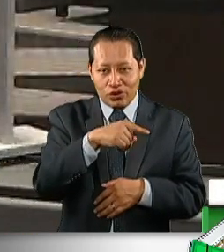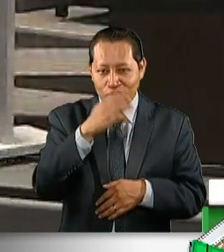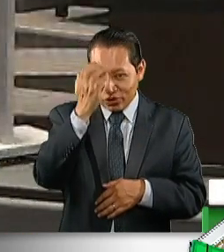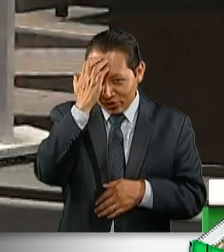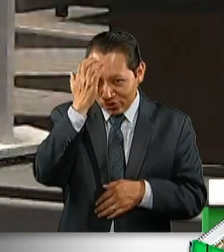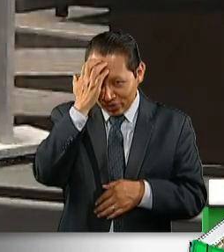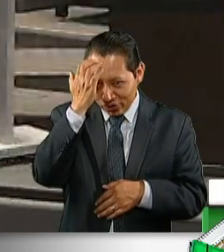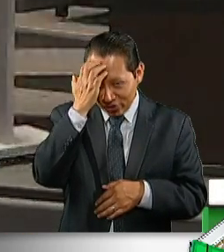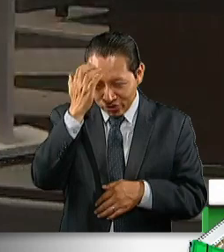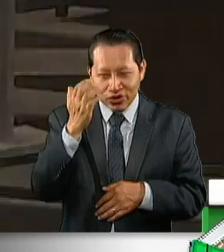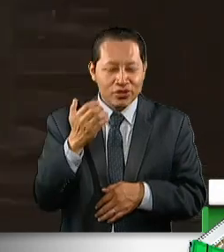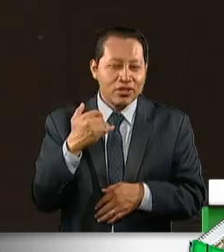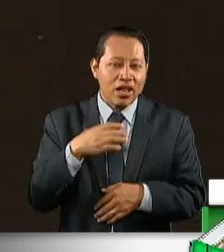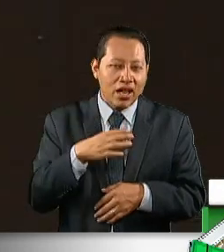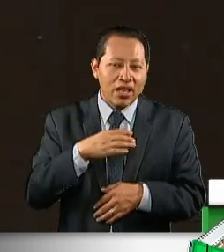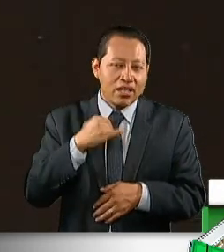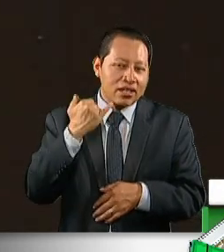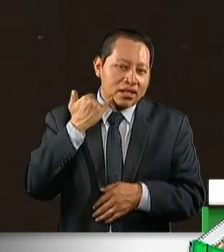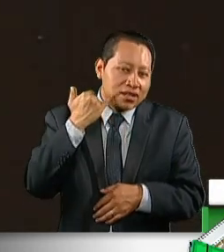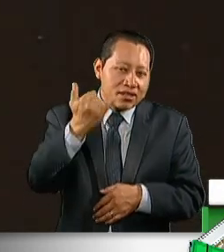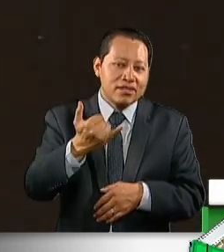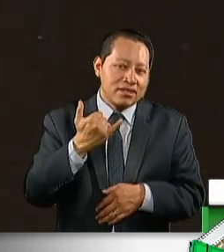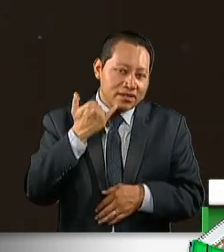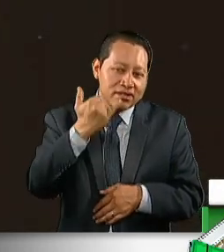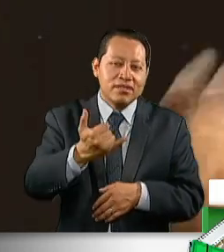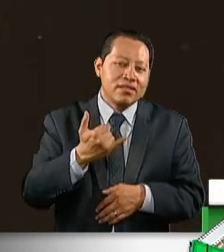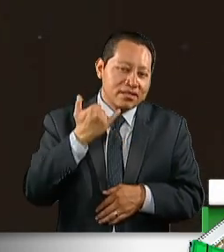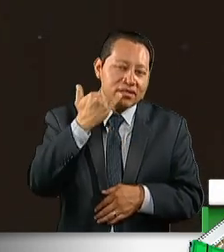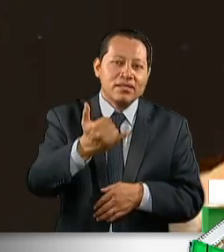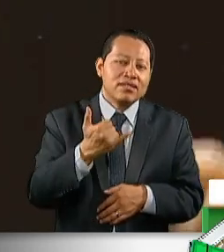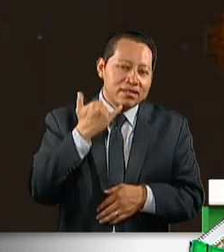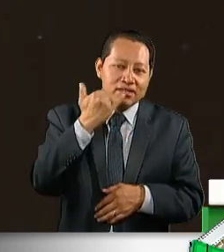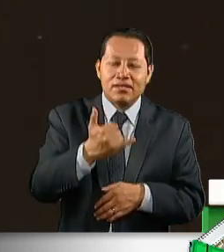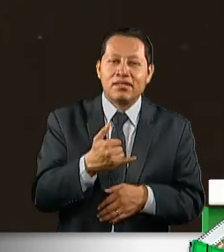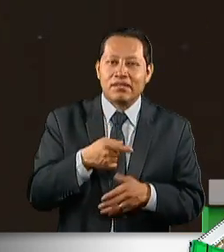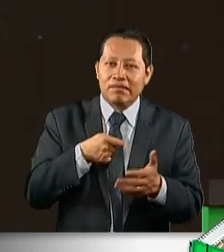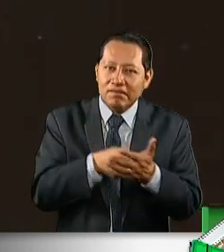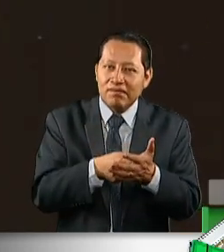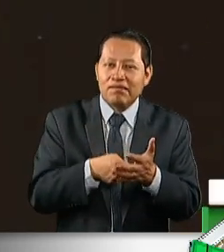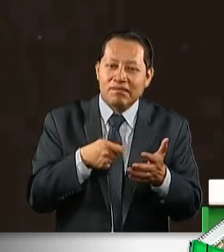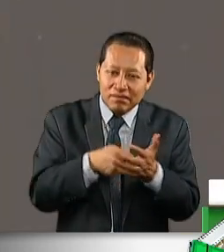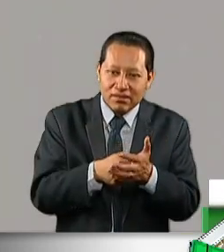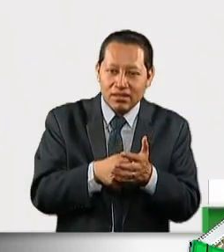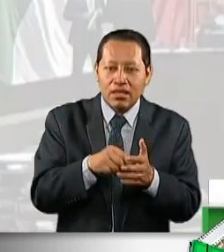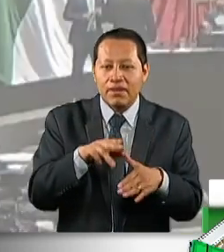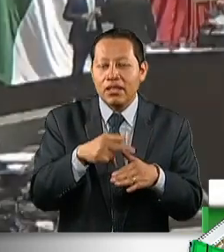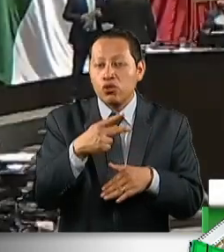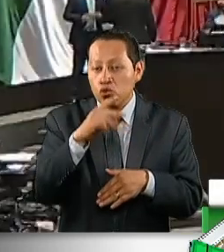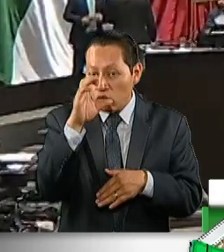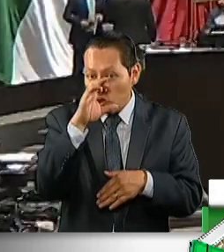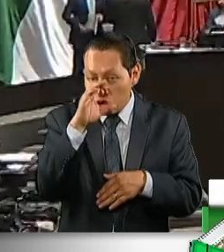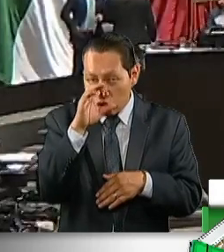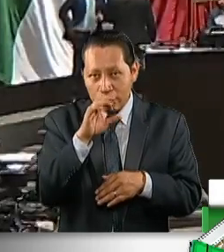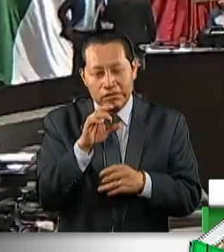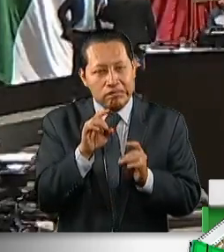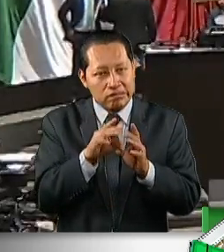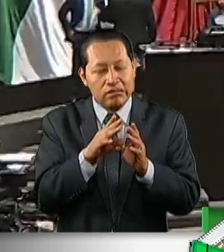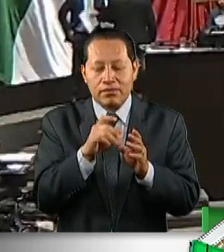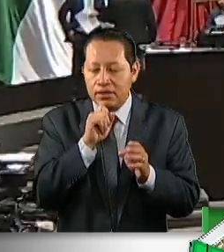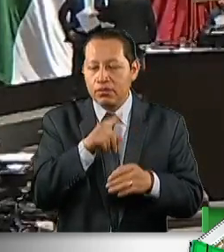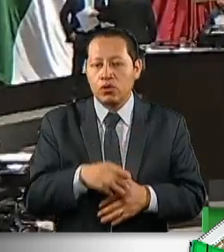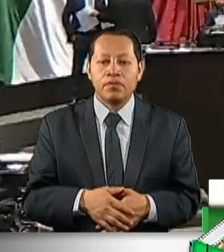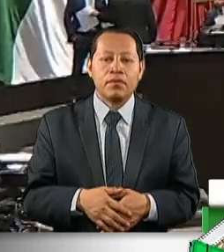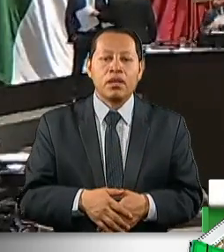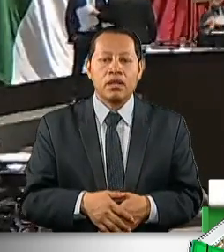les cobraban amedrentando los con sus propios fotos es importante tomar también